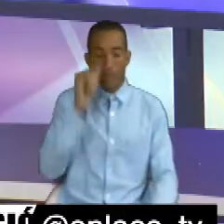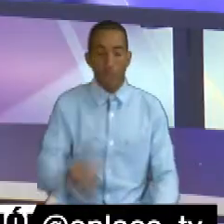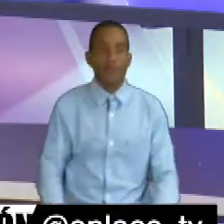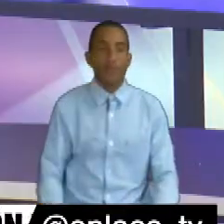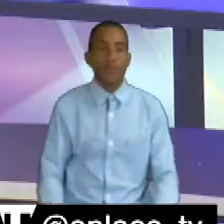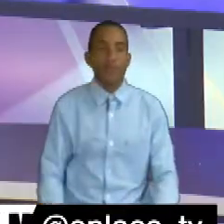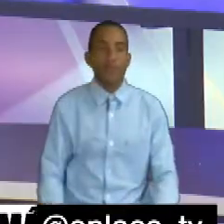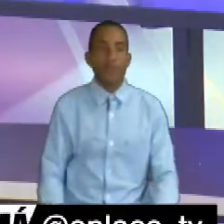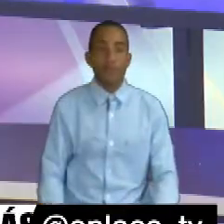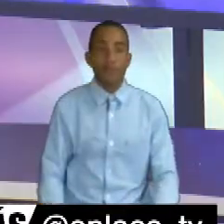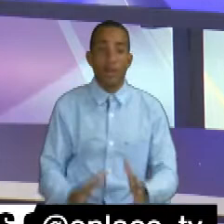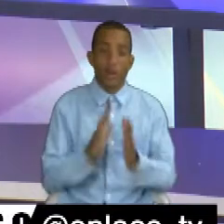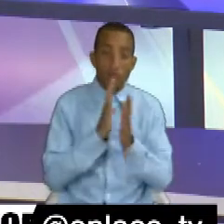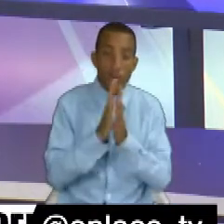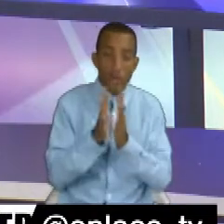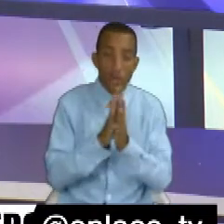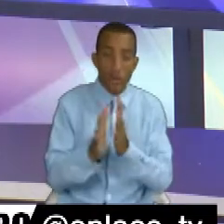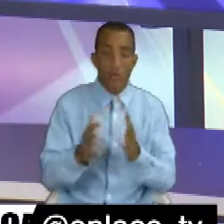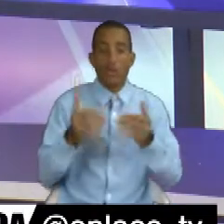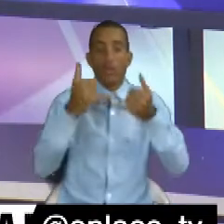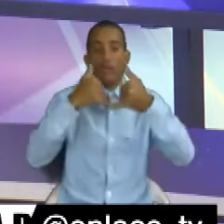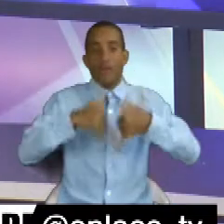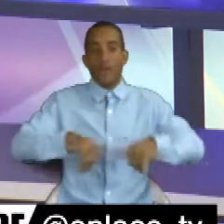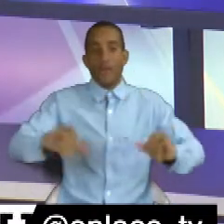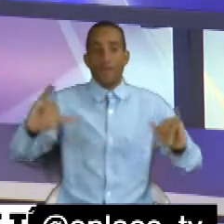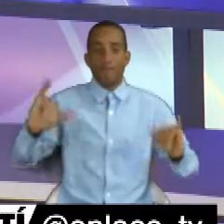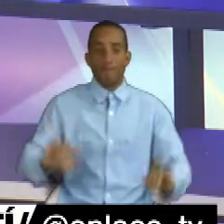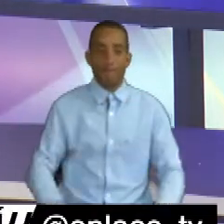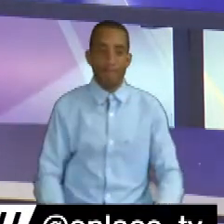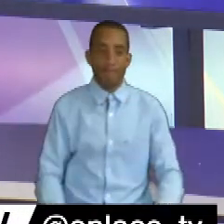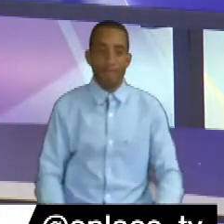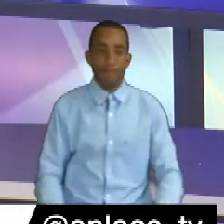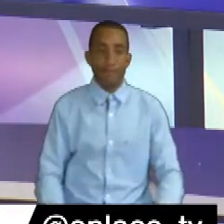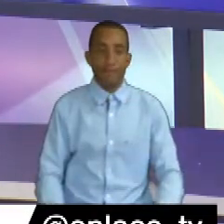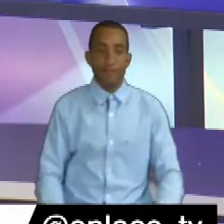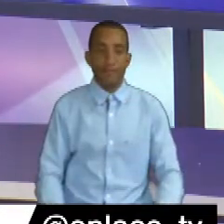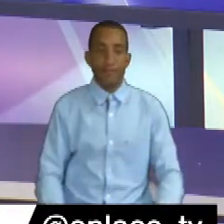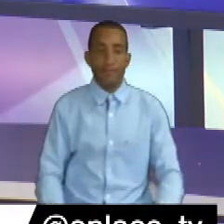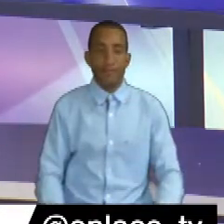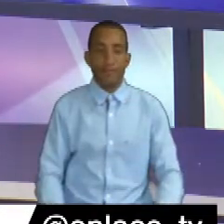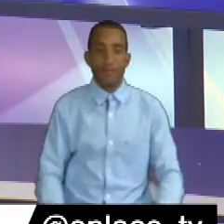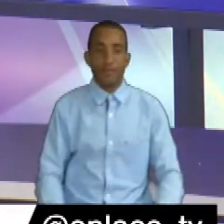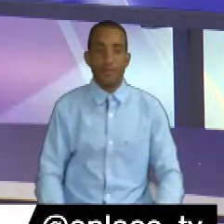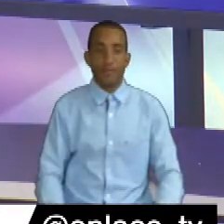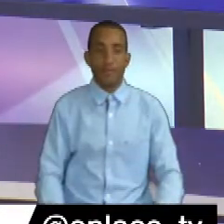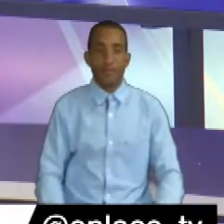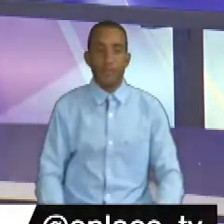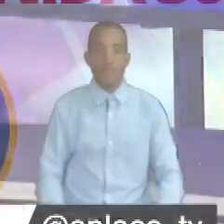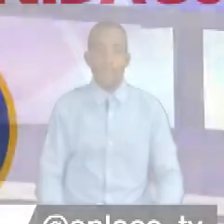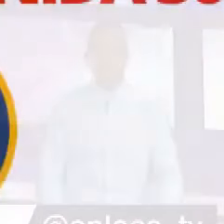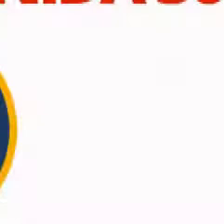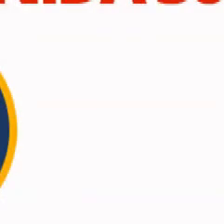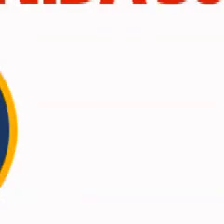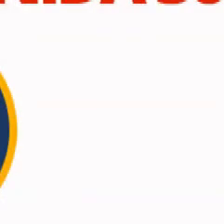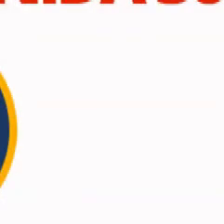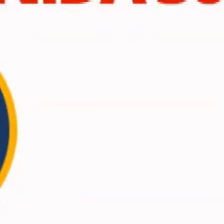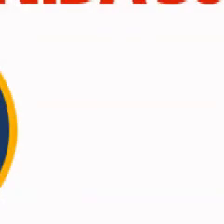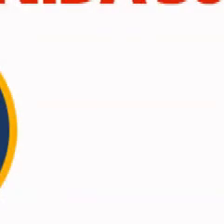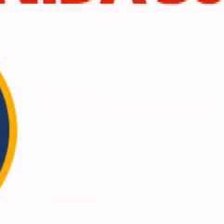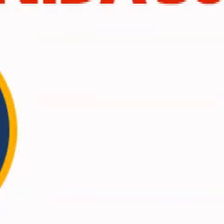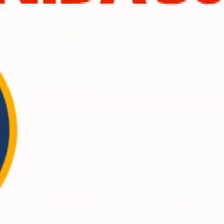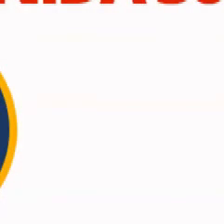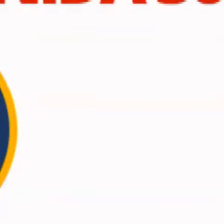Con esta excelente información damos por terminada la presente emisión de Enlace Noticias. Antes de irnos, les recuerdo como siempre